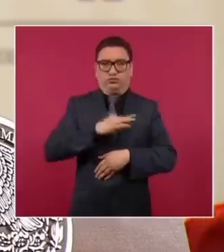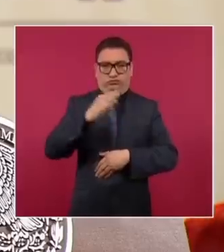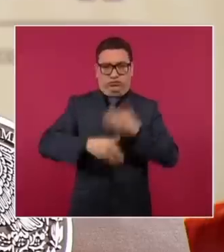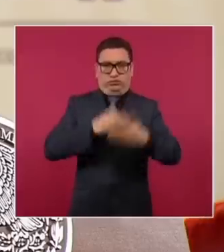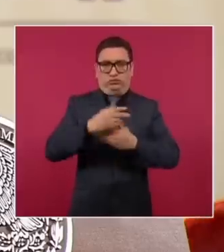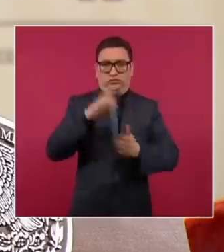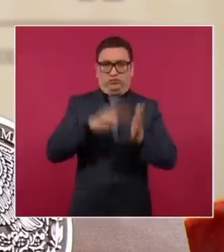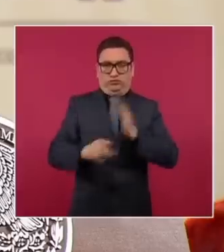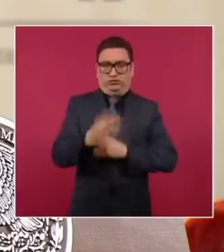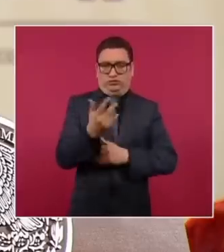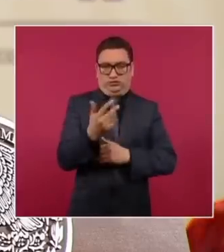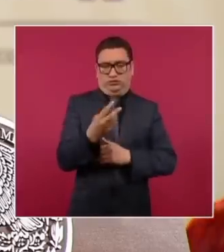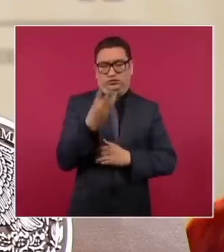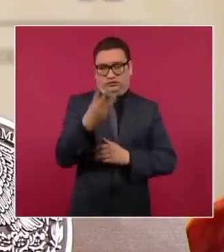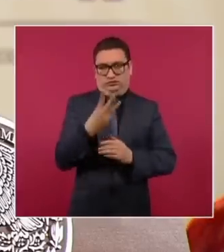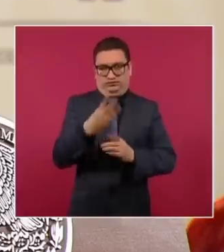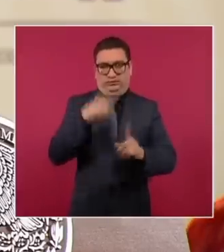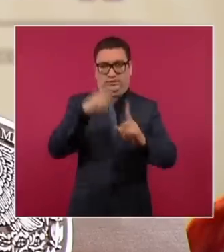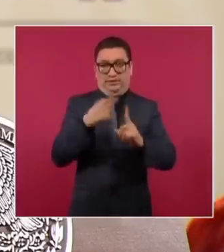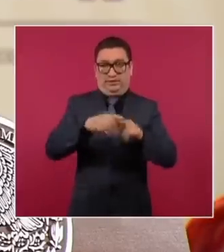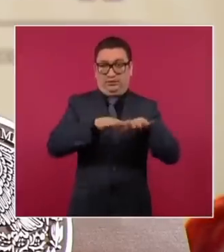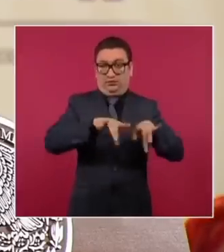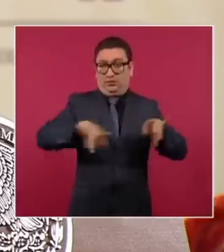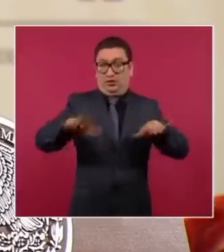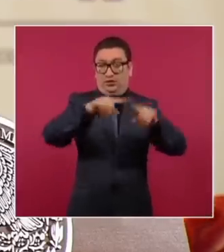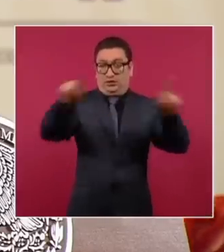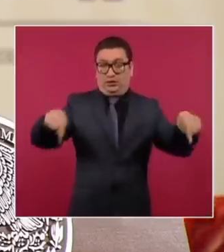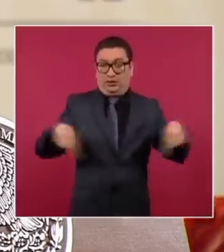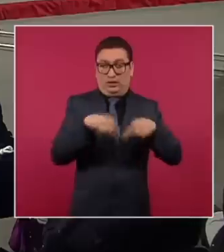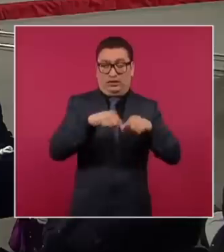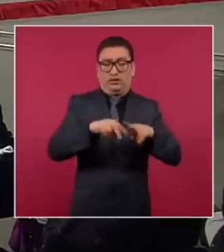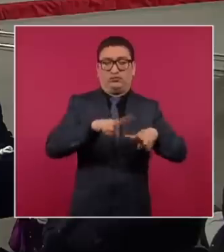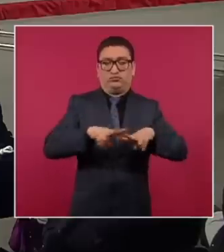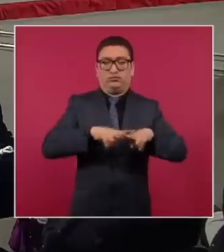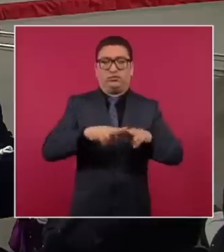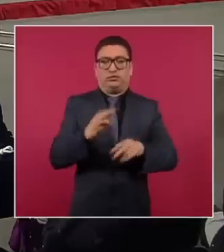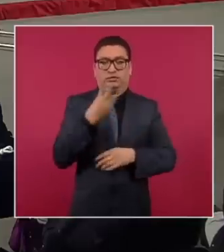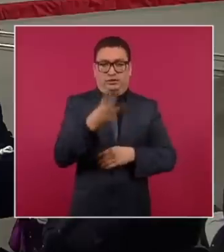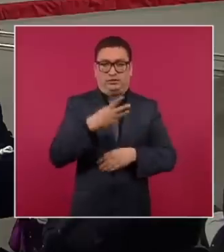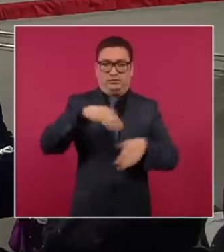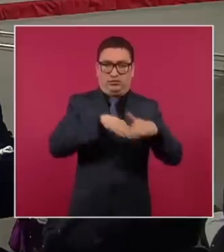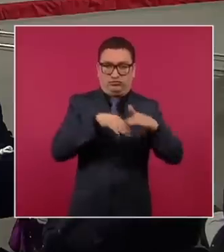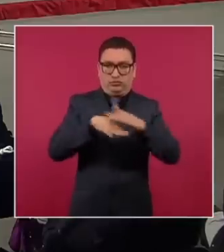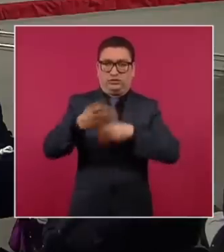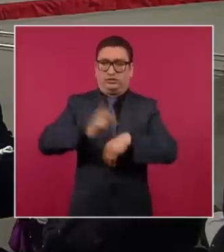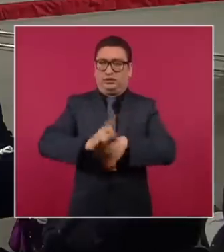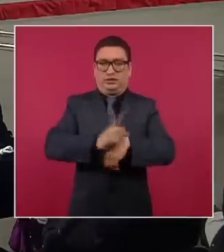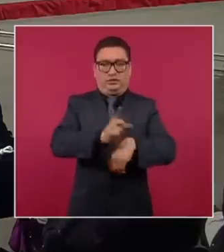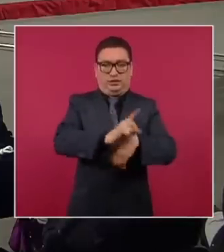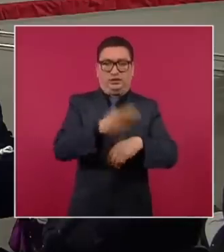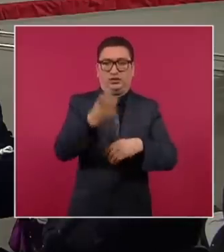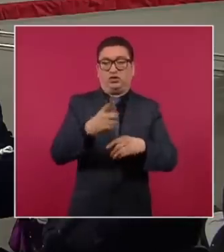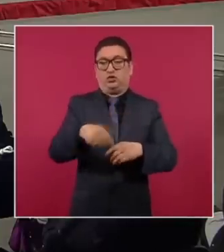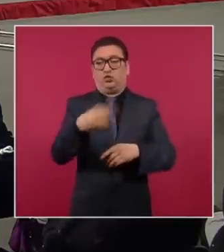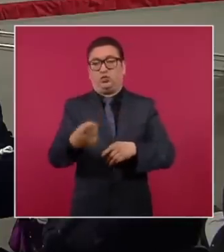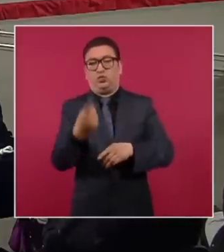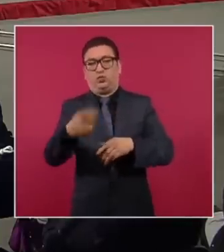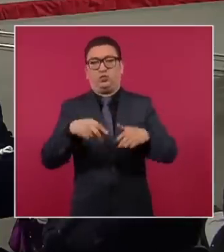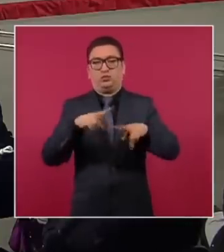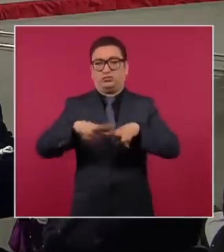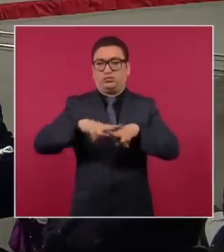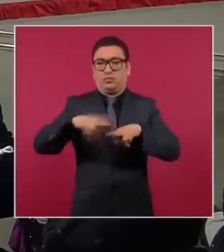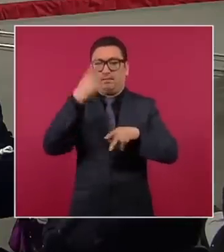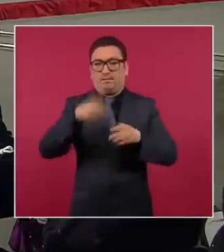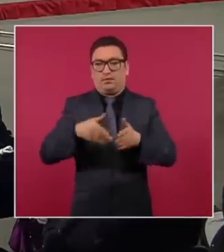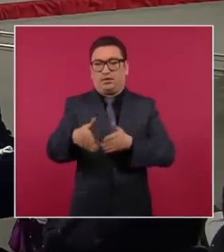plan 2053. En esta cochera hay más de 7 vías, 3 vías para el estacionamiento diario de los trenes, una vía ladero para poder